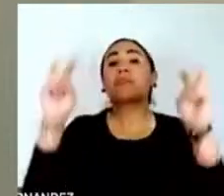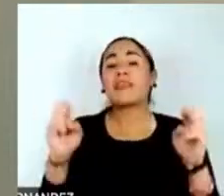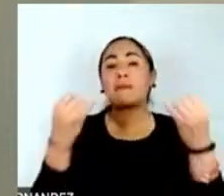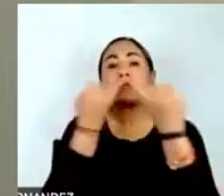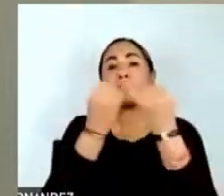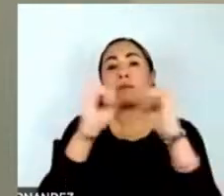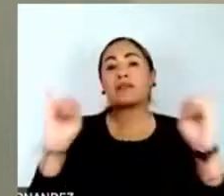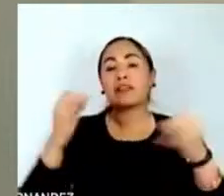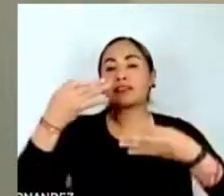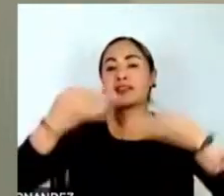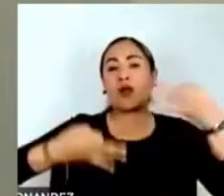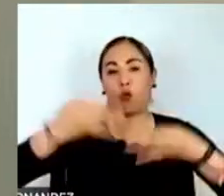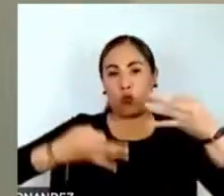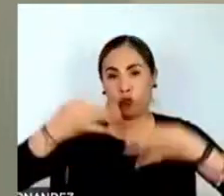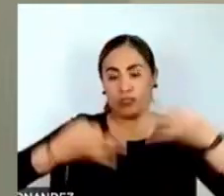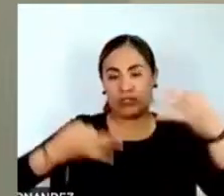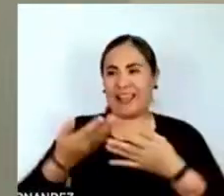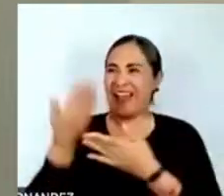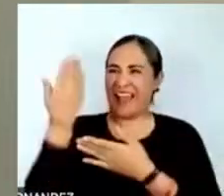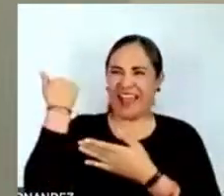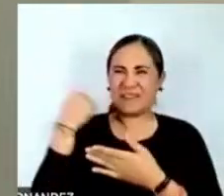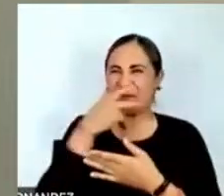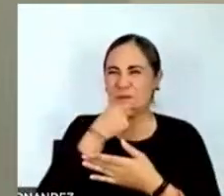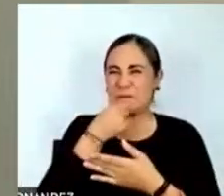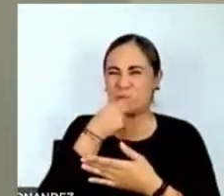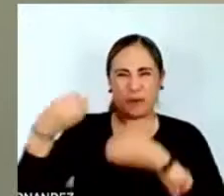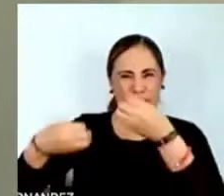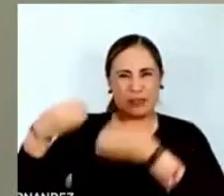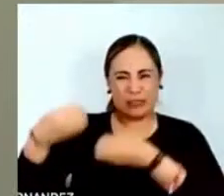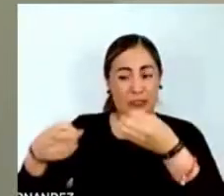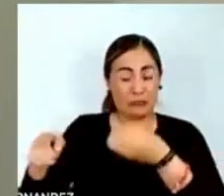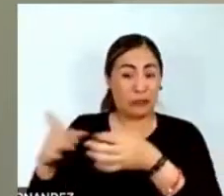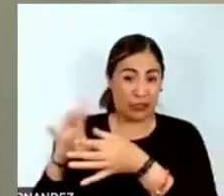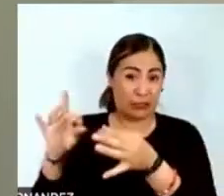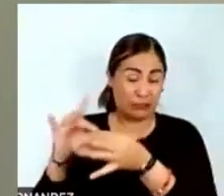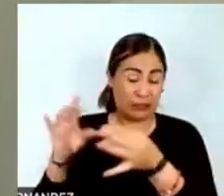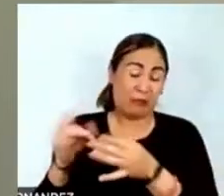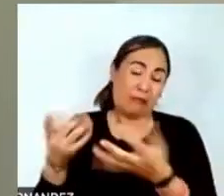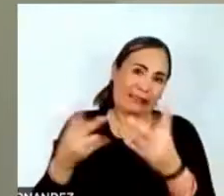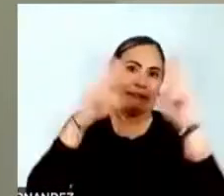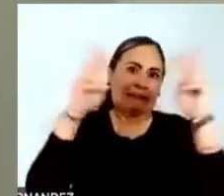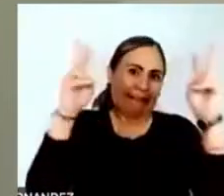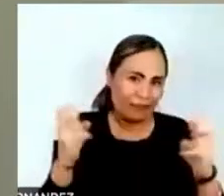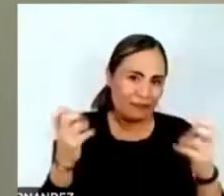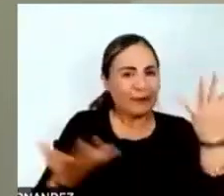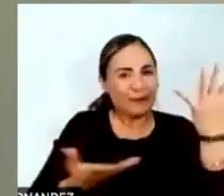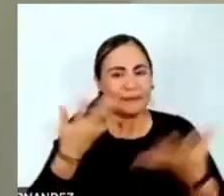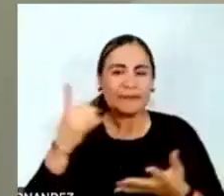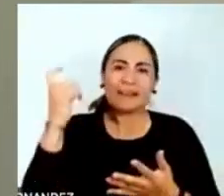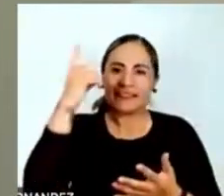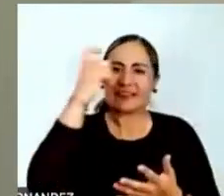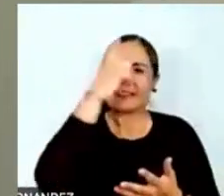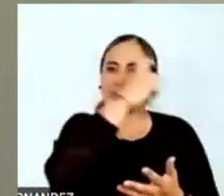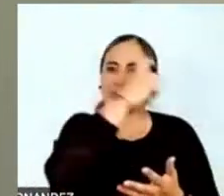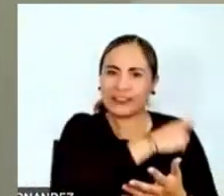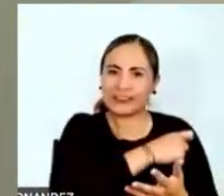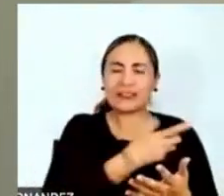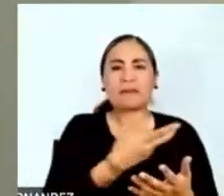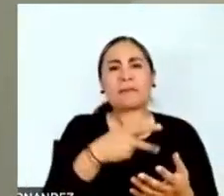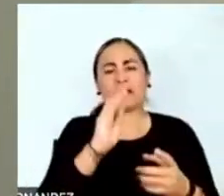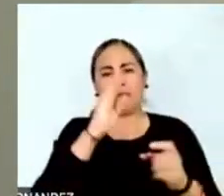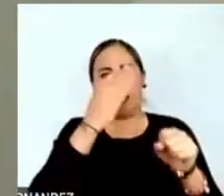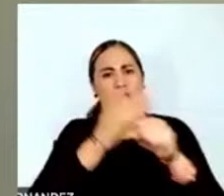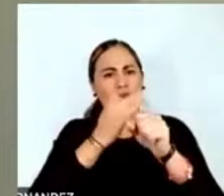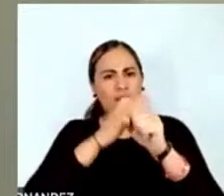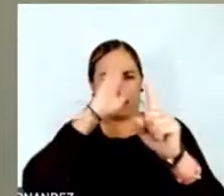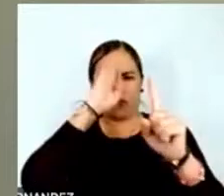el ministro en su exposición, es un tema complejo y que, digamos, tiene ahora mismo un rol central en las discusiones en la